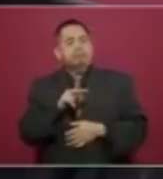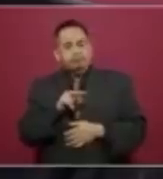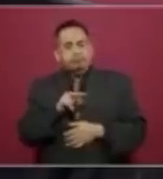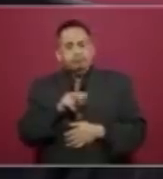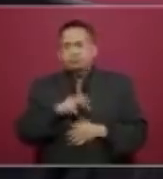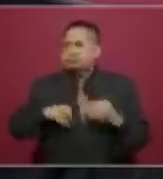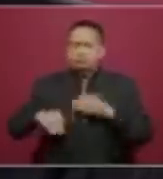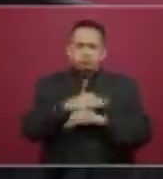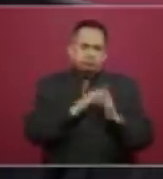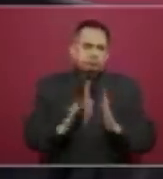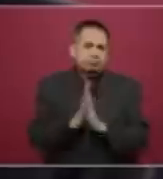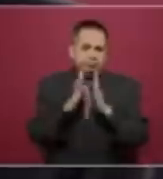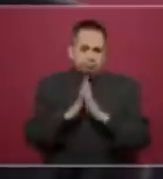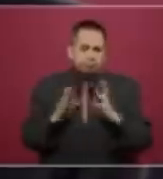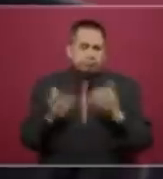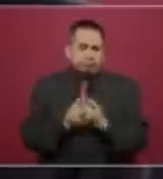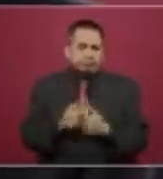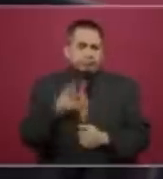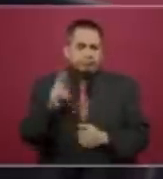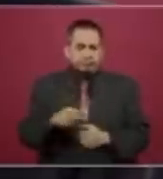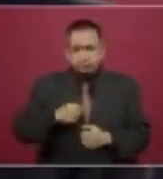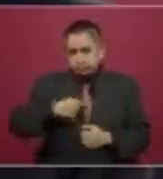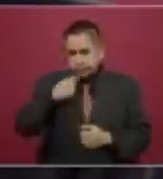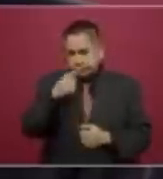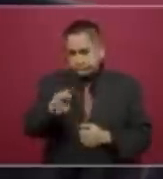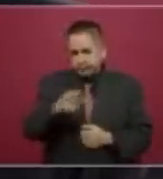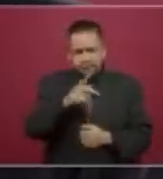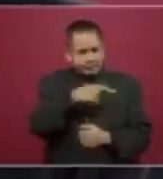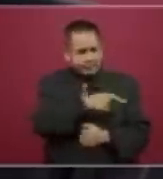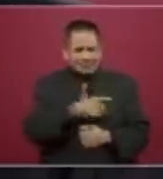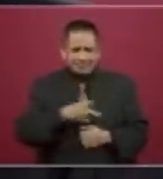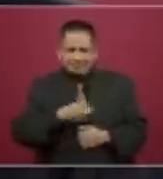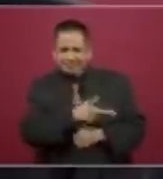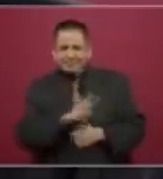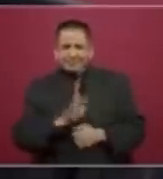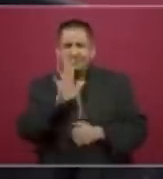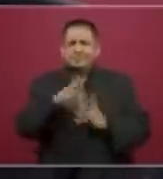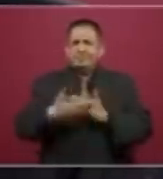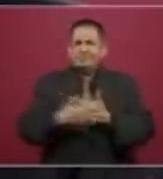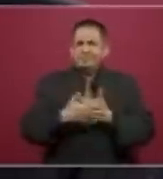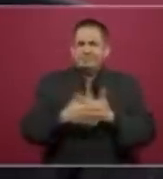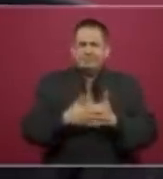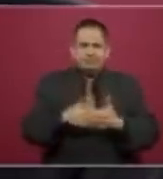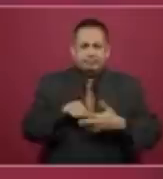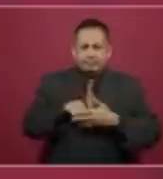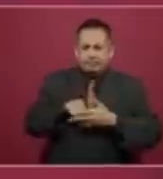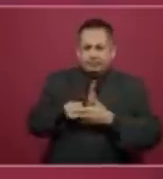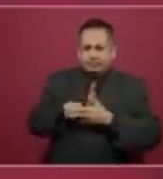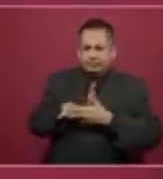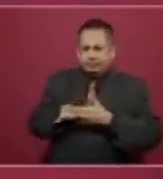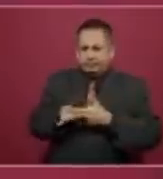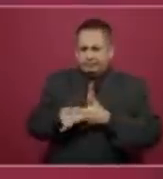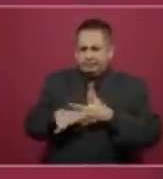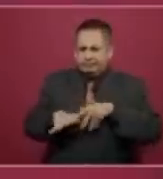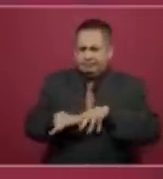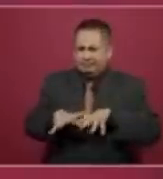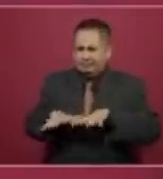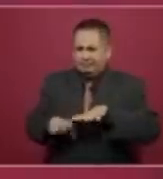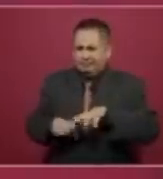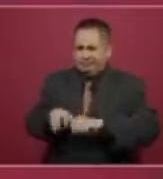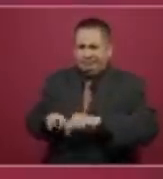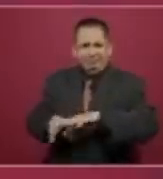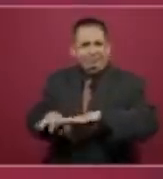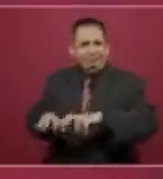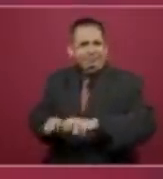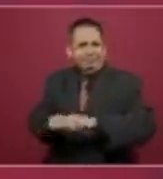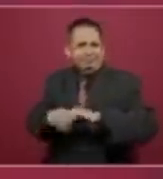participemos, porque les decía, son como la humedad, se meten por todos lados,